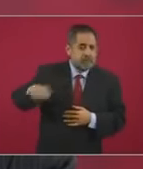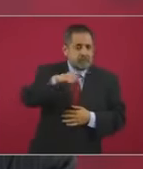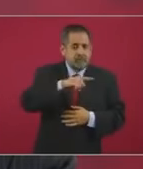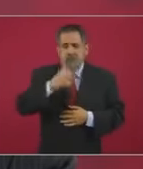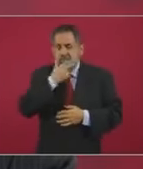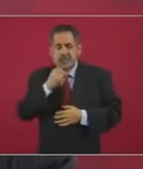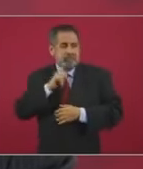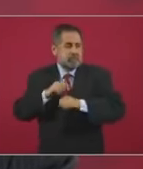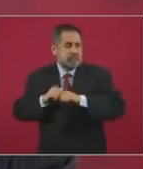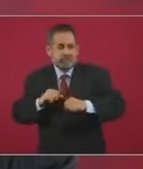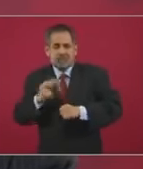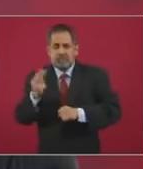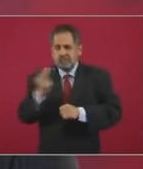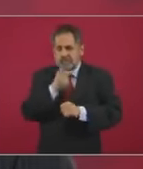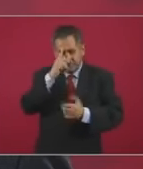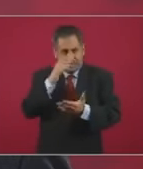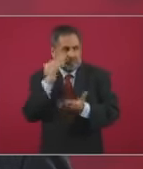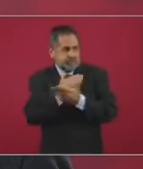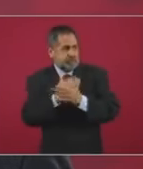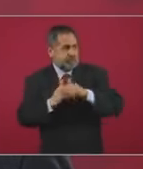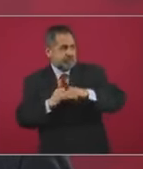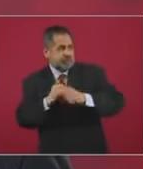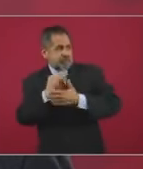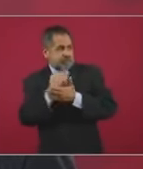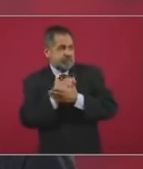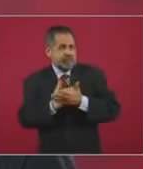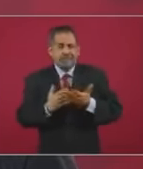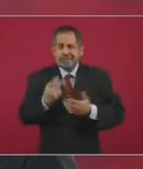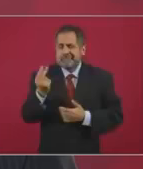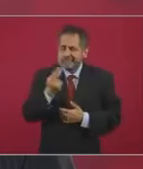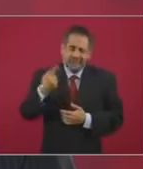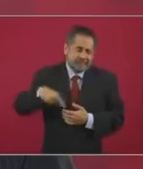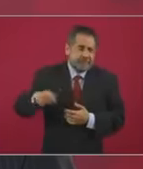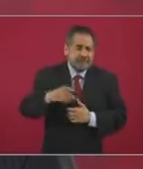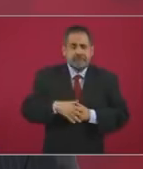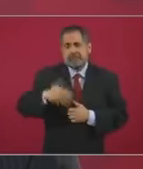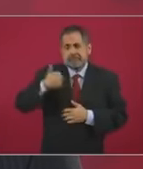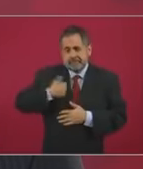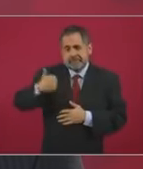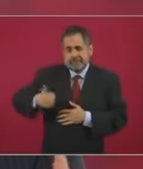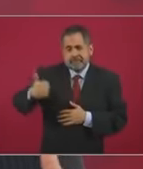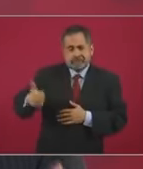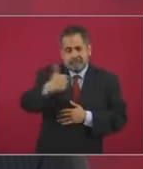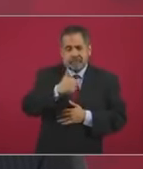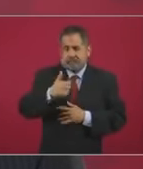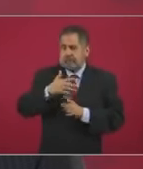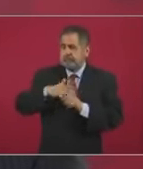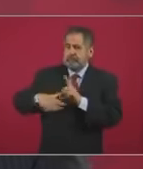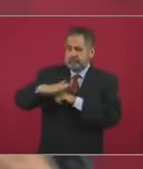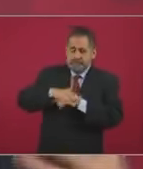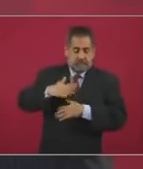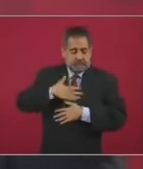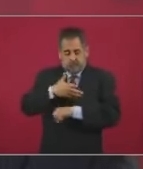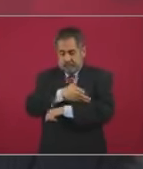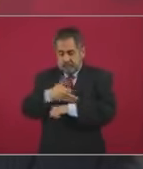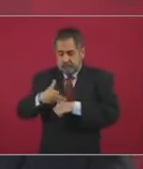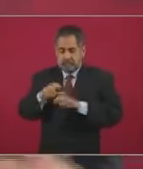ciudadanas, depende que esta epidemia reduzca su intensidad. Cada persona tiene un entorno